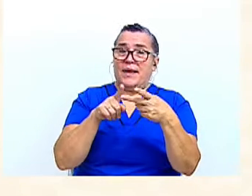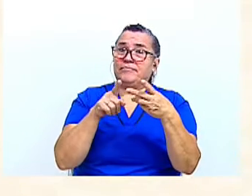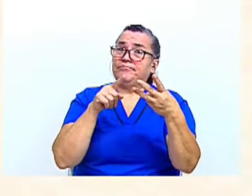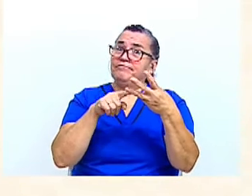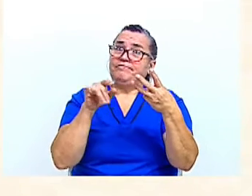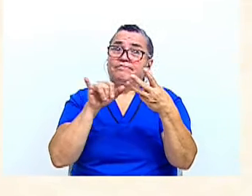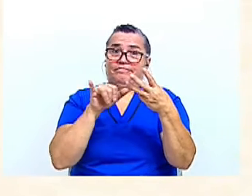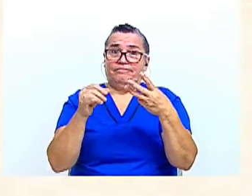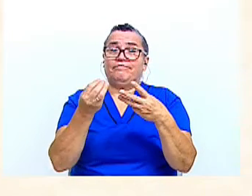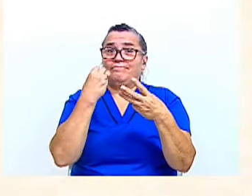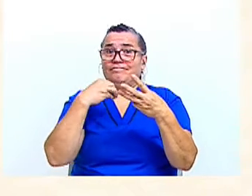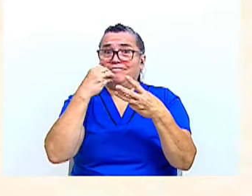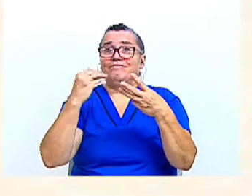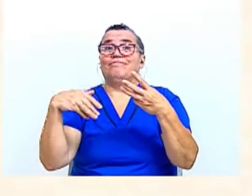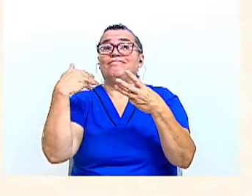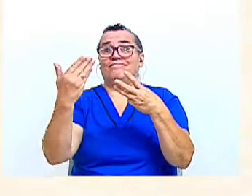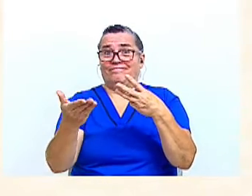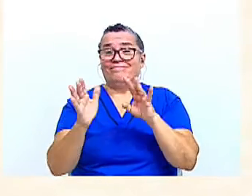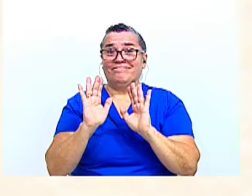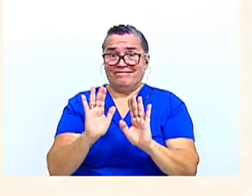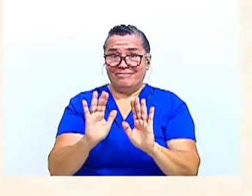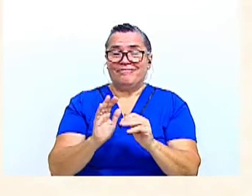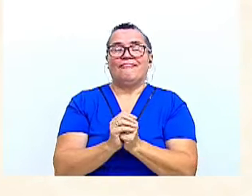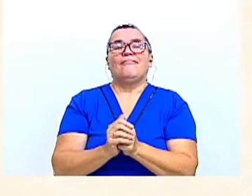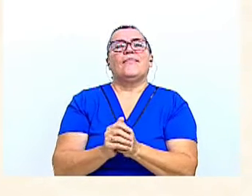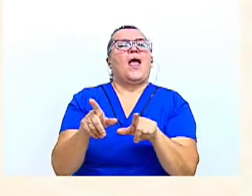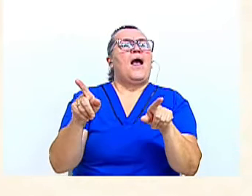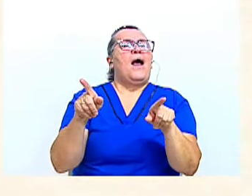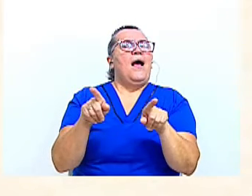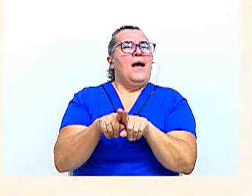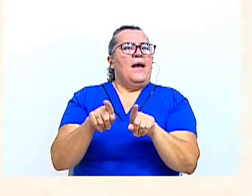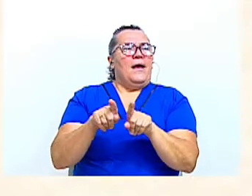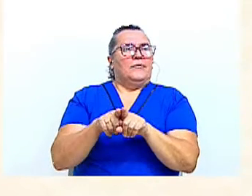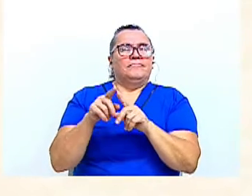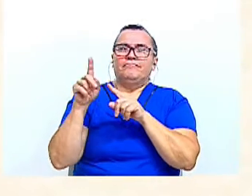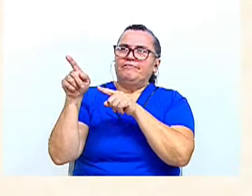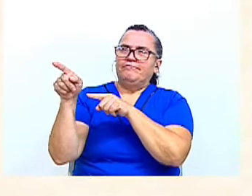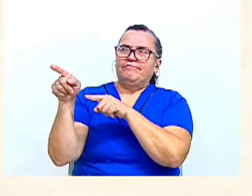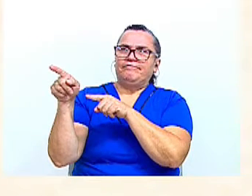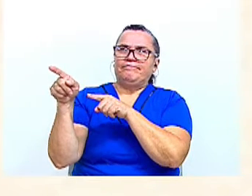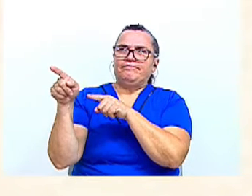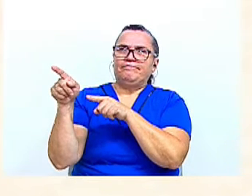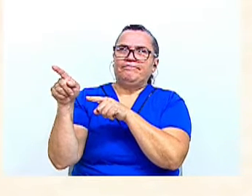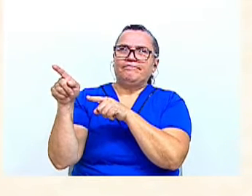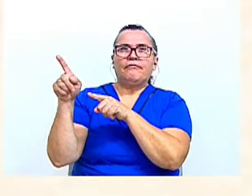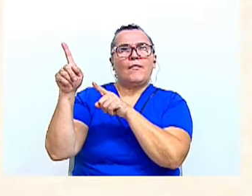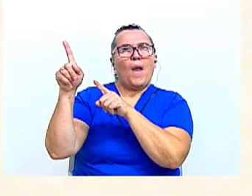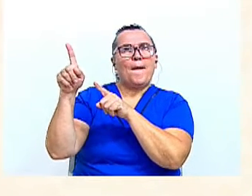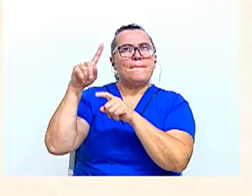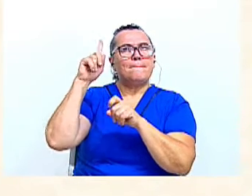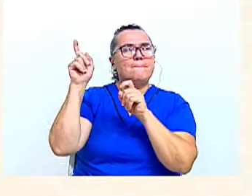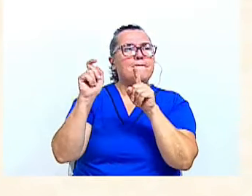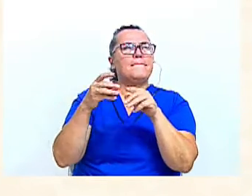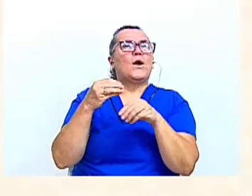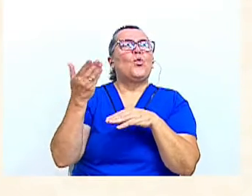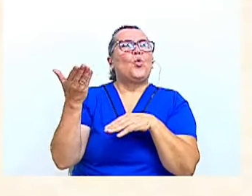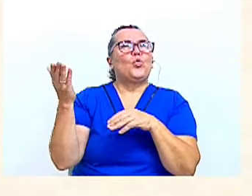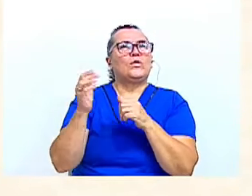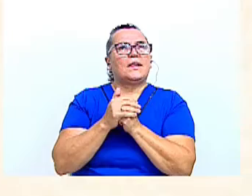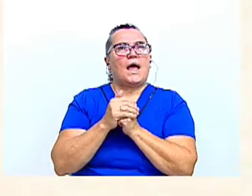los alimentos que van a obtener. Y bien, también otra pregunta que podemos hacernos